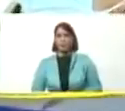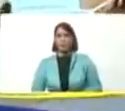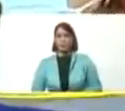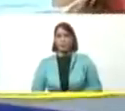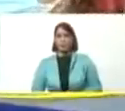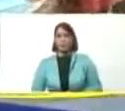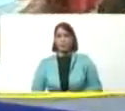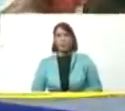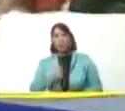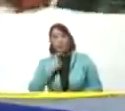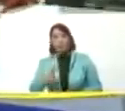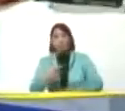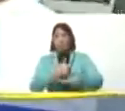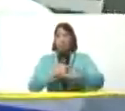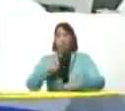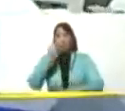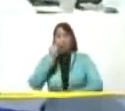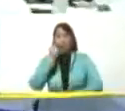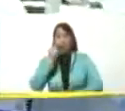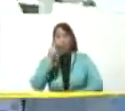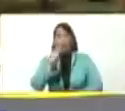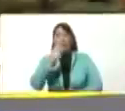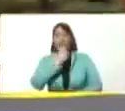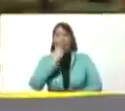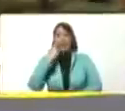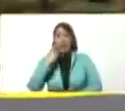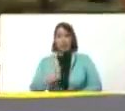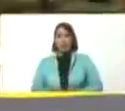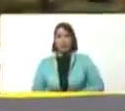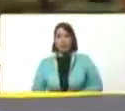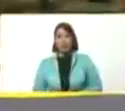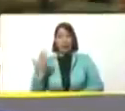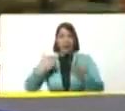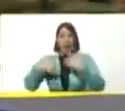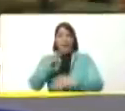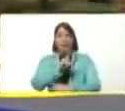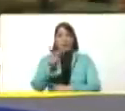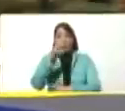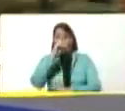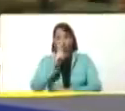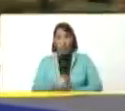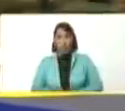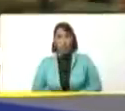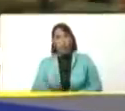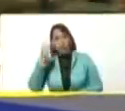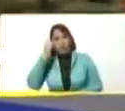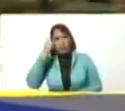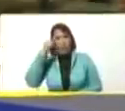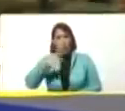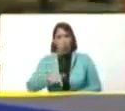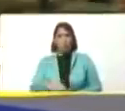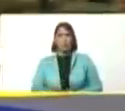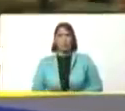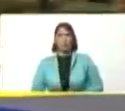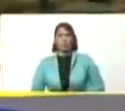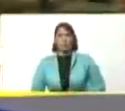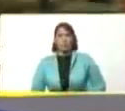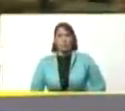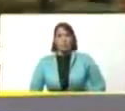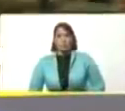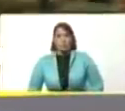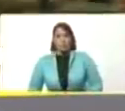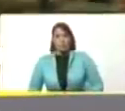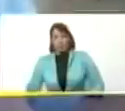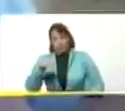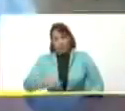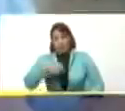Lo que decía el gobernador Terán hace 22 años, un día como hoy, este